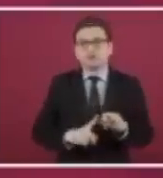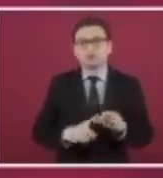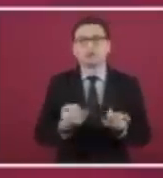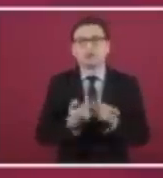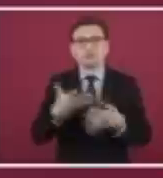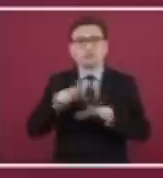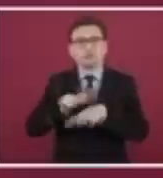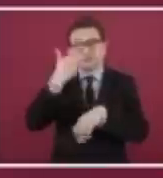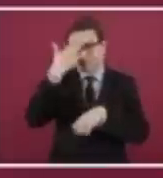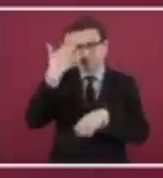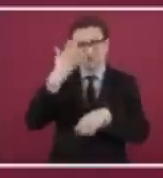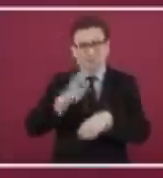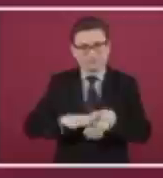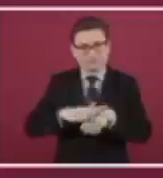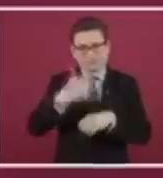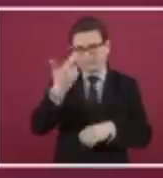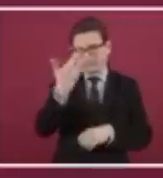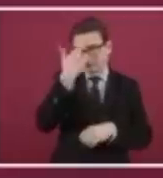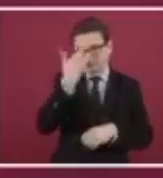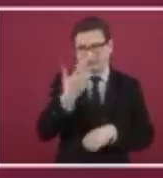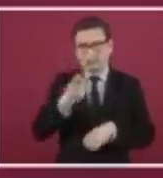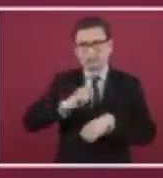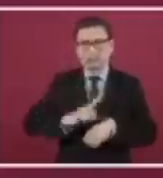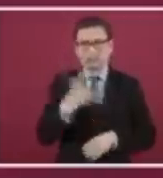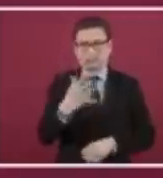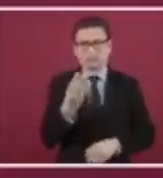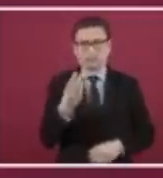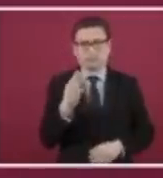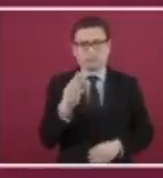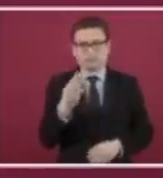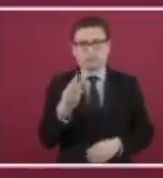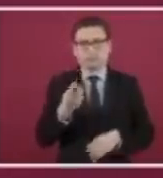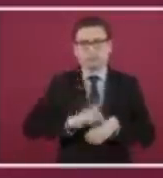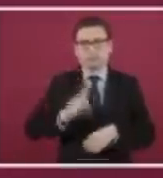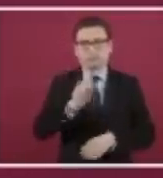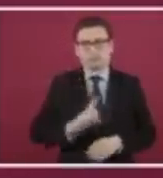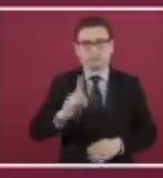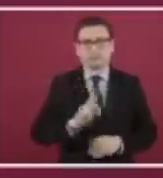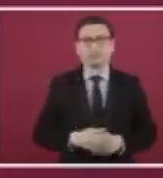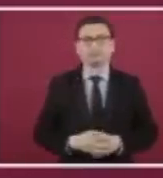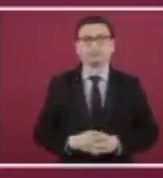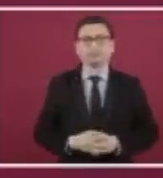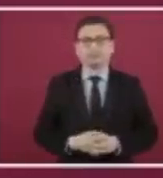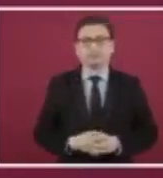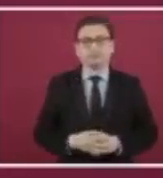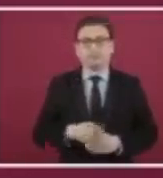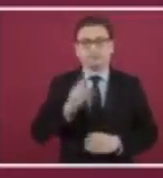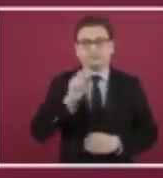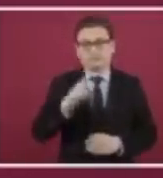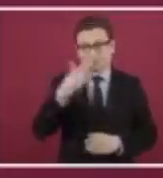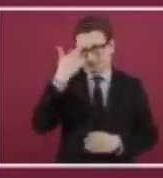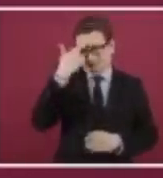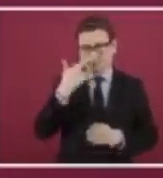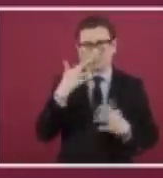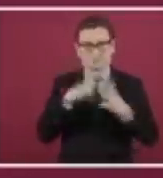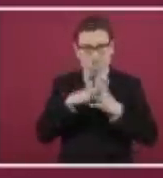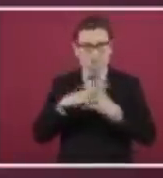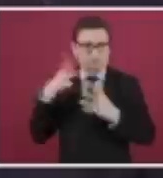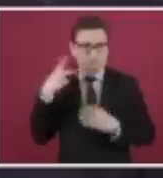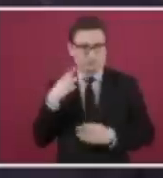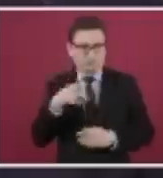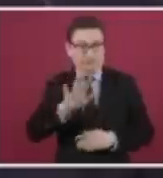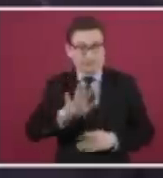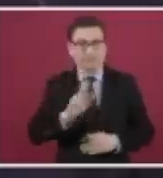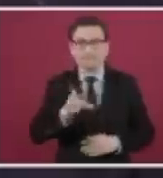conmemoración del 5 de mayo, el domingo, de la Batalla de Puebla. Pero